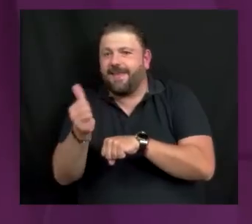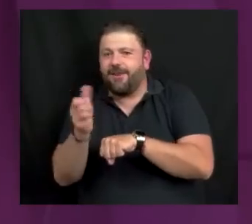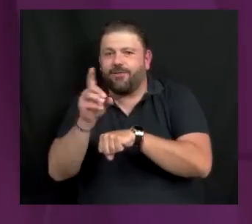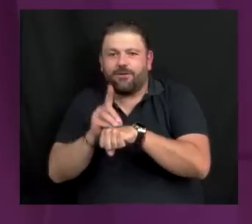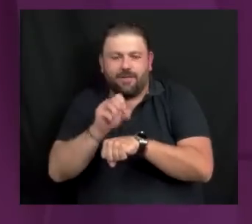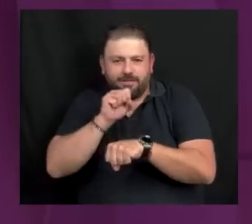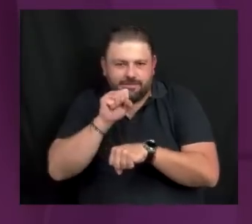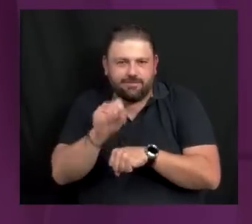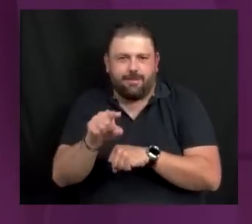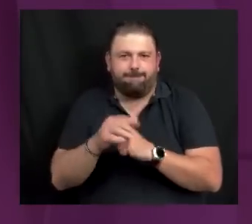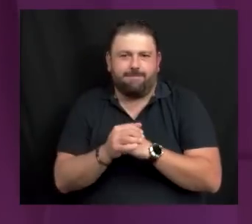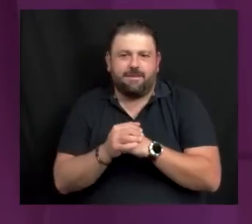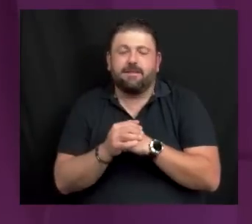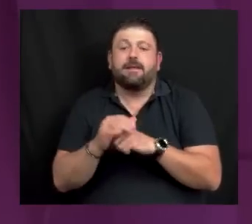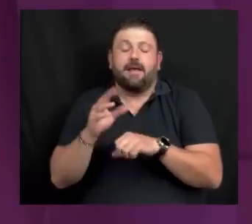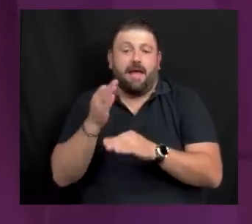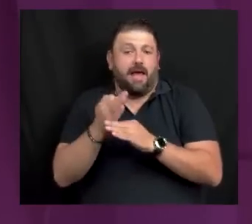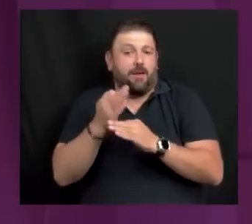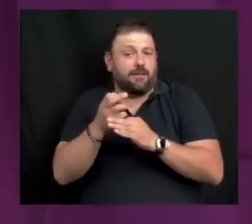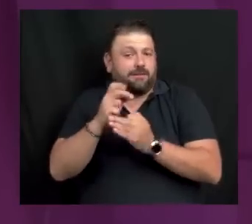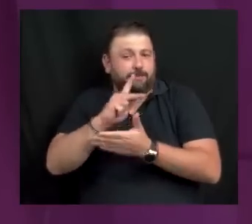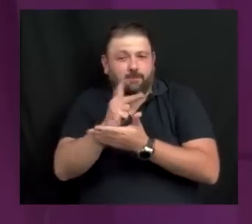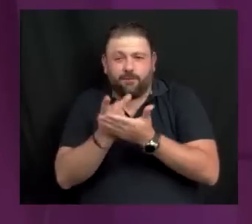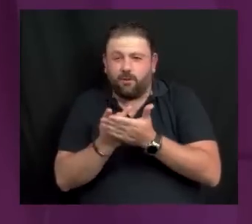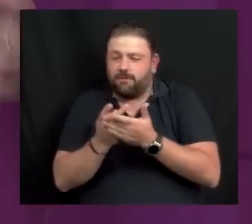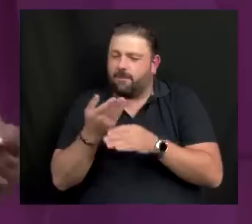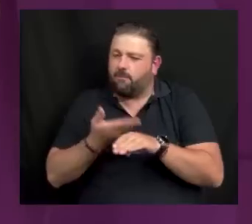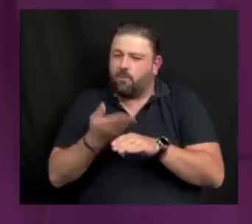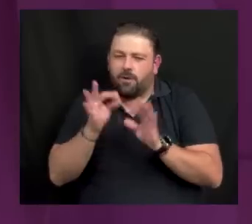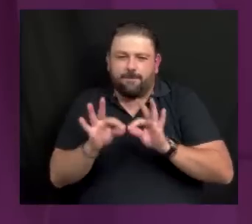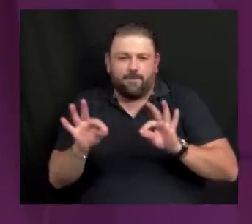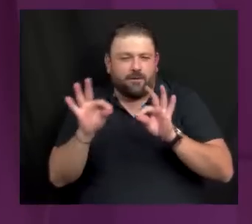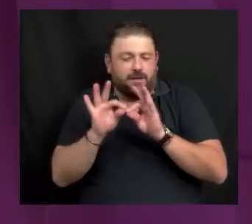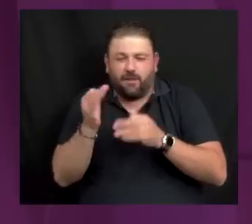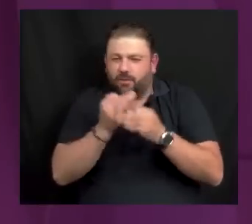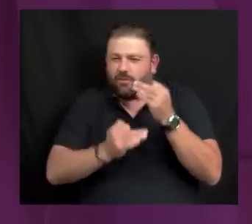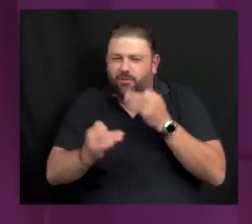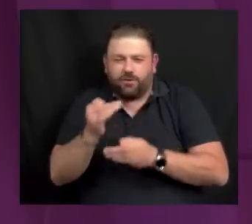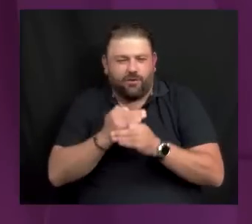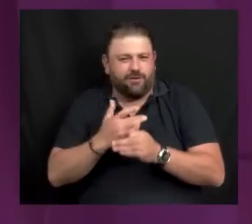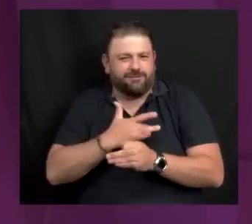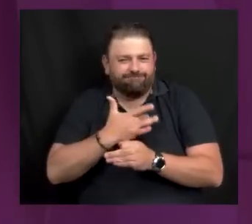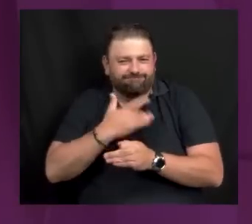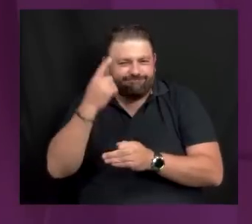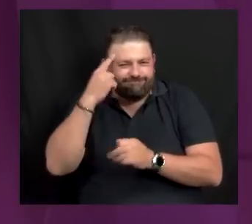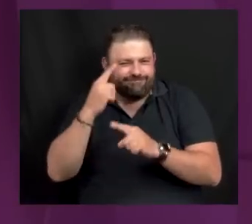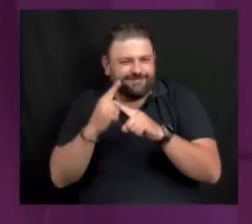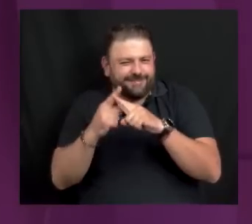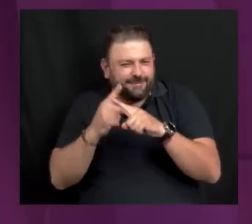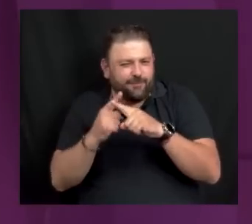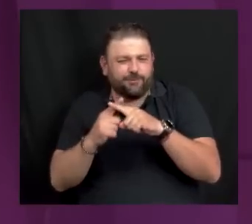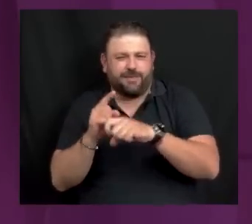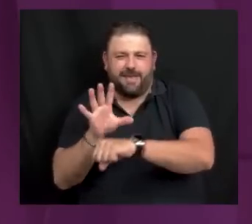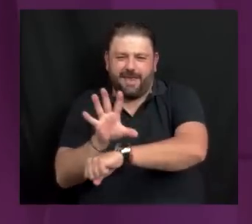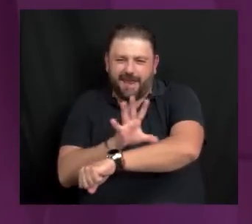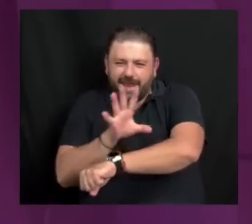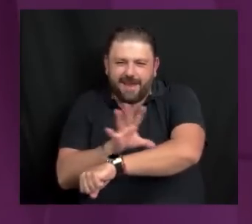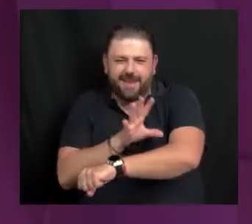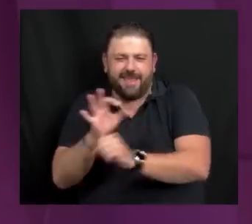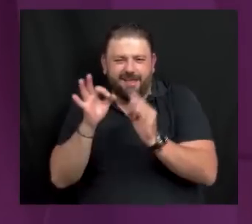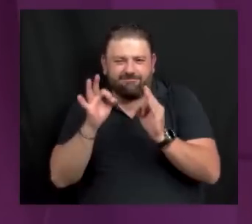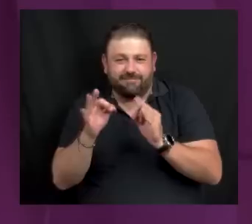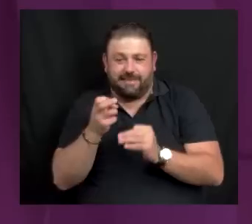a iniciar este año con un súper programa, pero sobre todo con toda la motivación y la energía. Hay que planificar